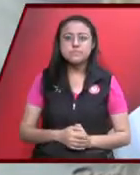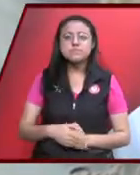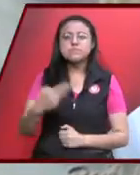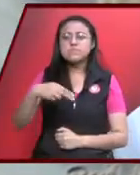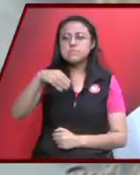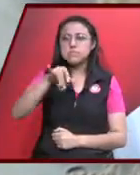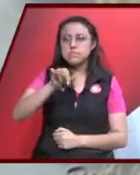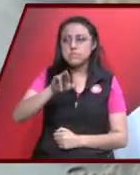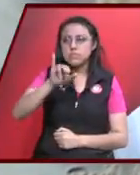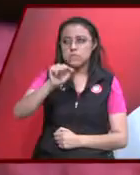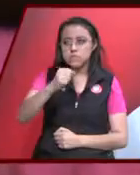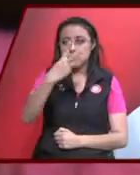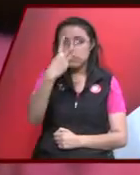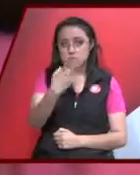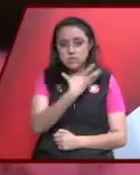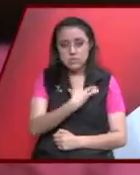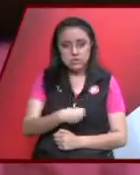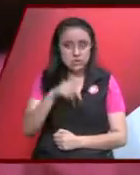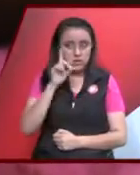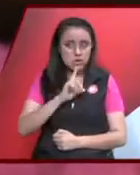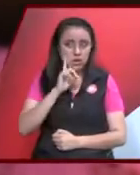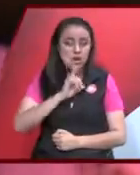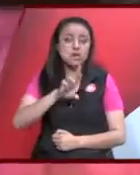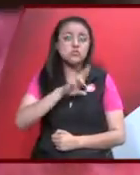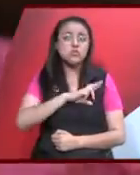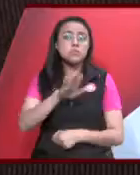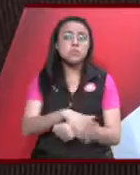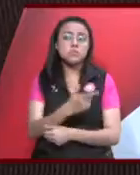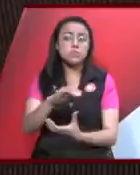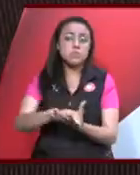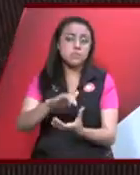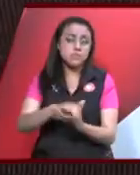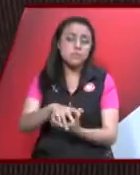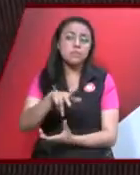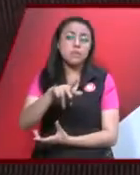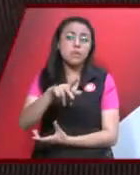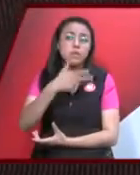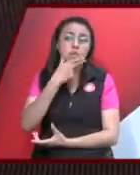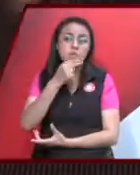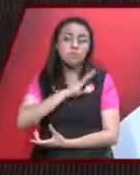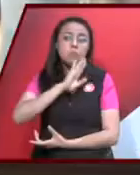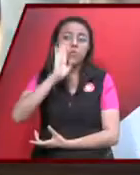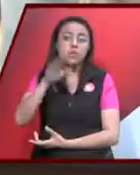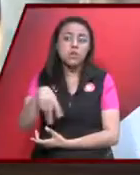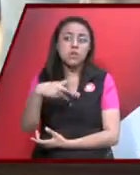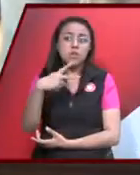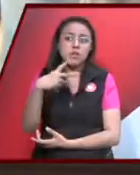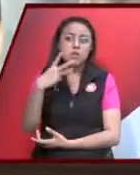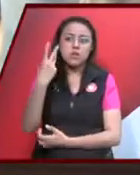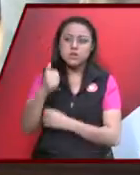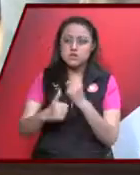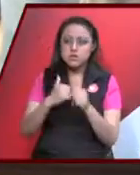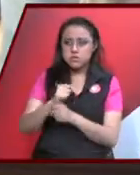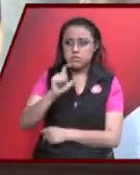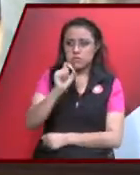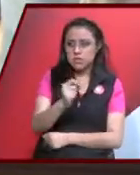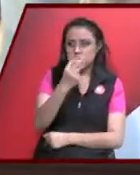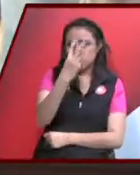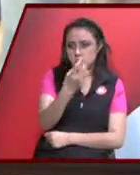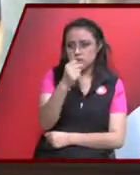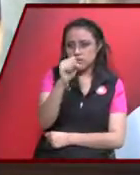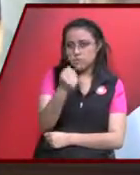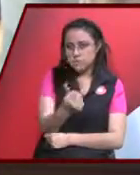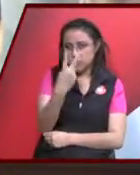María es madre de tres hijas y quedaron solas tras la muerte de su esposo hace 2 años. Mi esposo falleció el 23 de septiembre